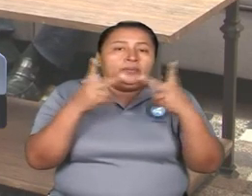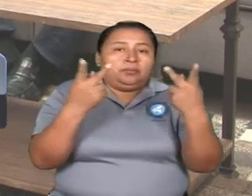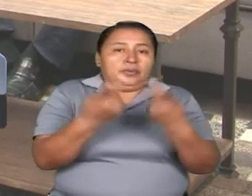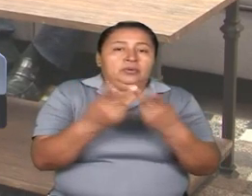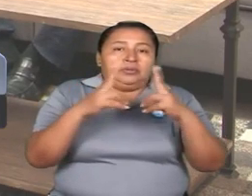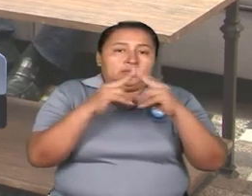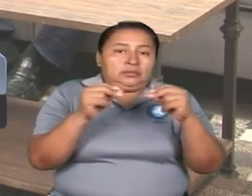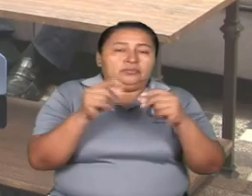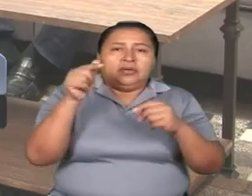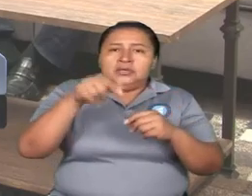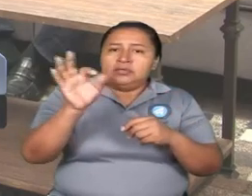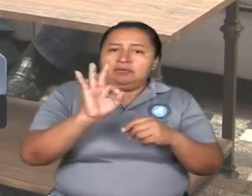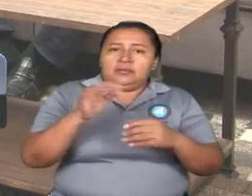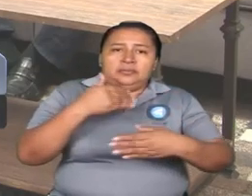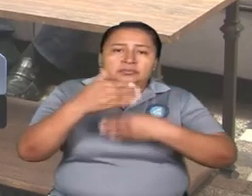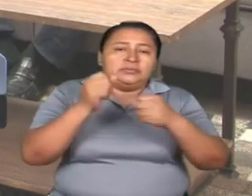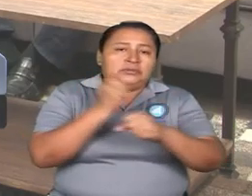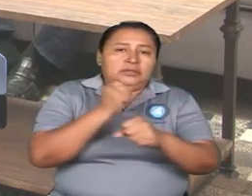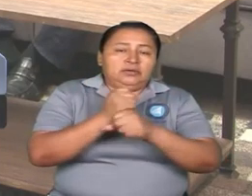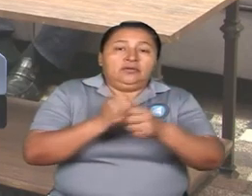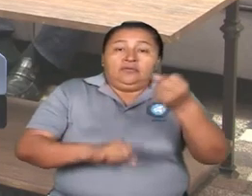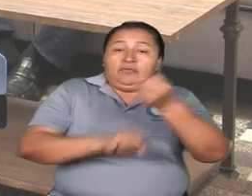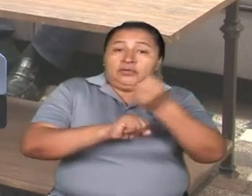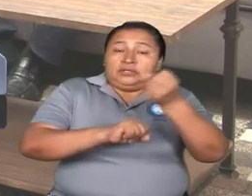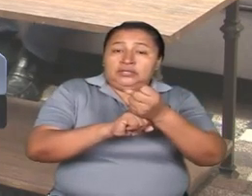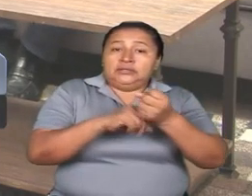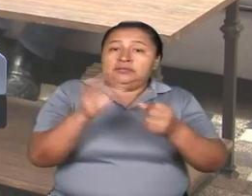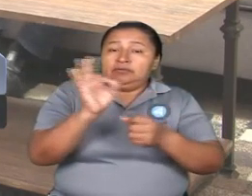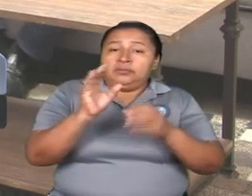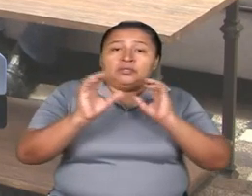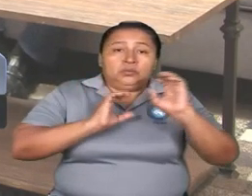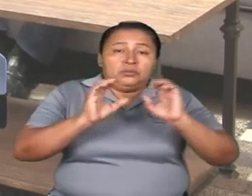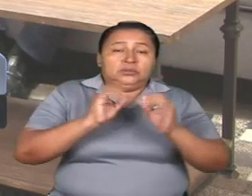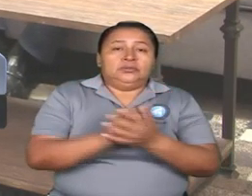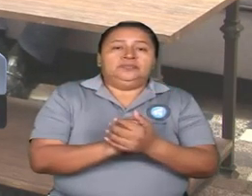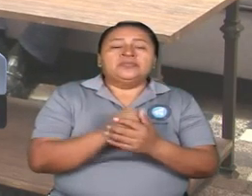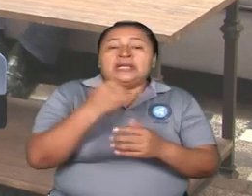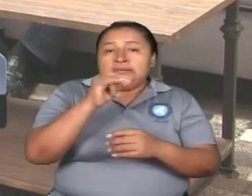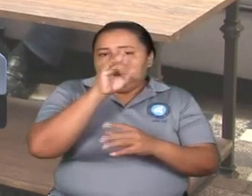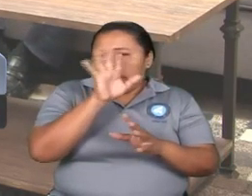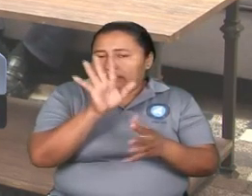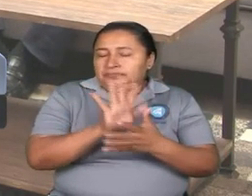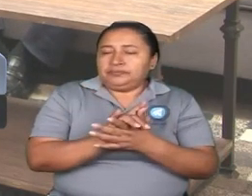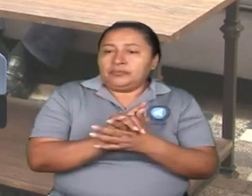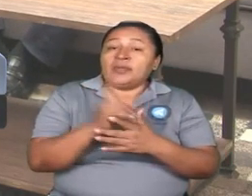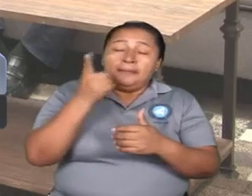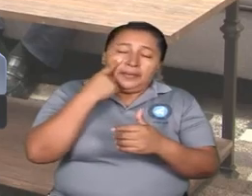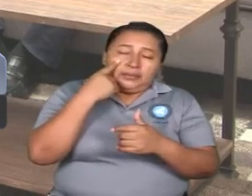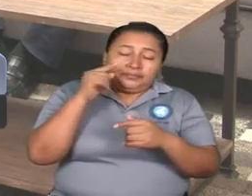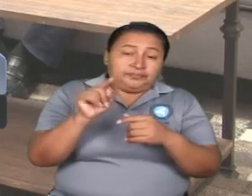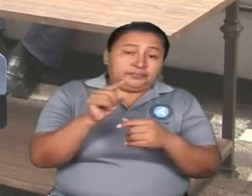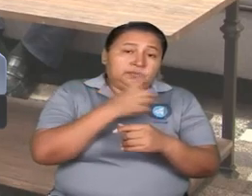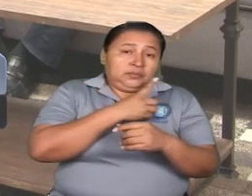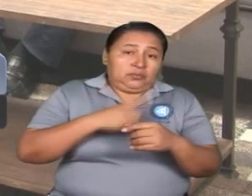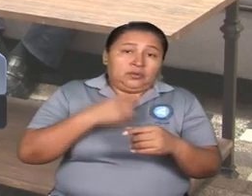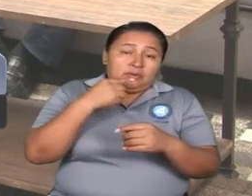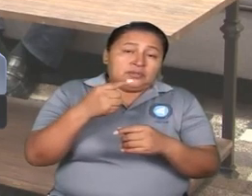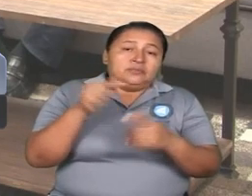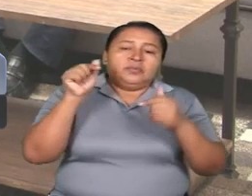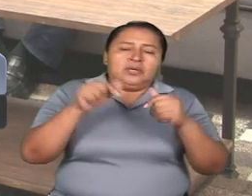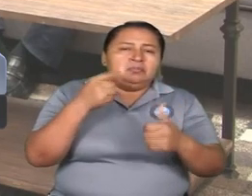ese sentido ir trabajando en fortalecer este medio de comunicación. Claro. Mira, el principal esfuerzo